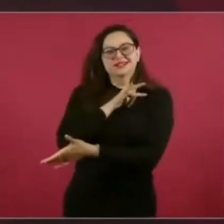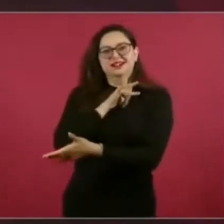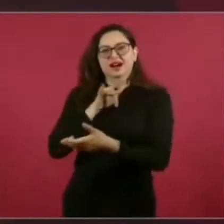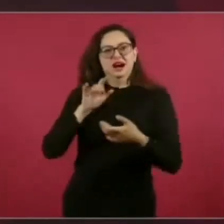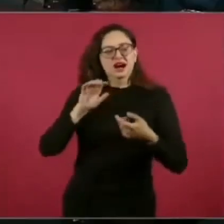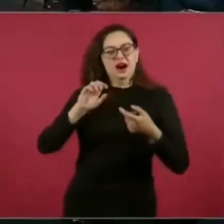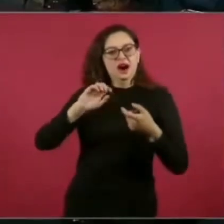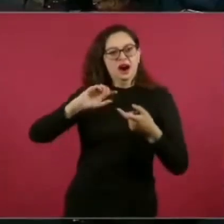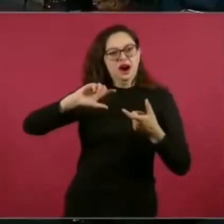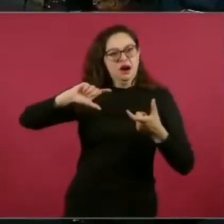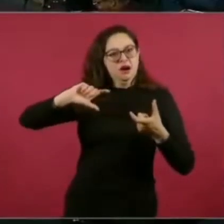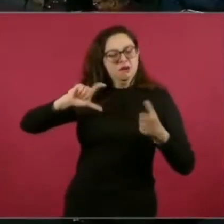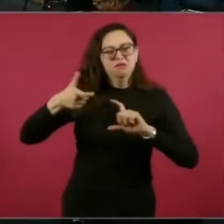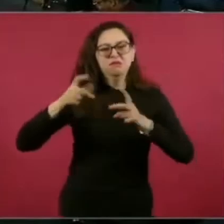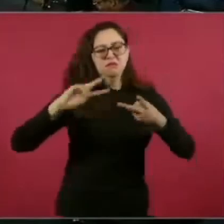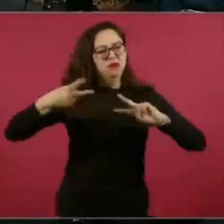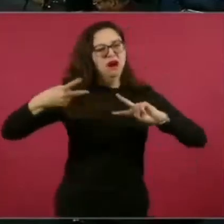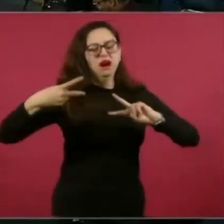todos,